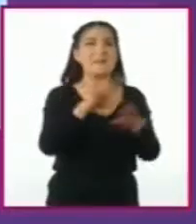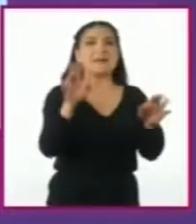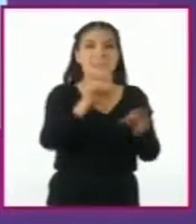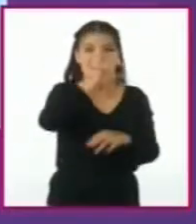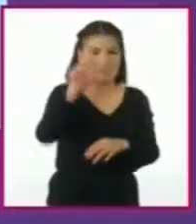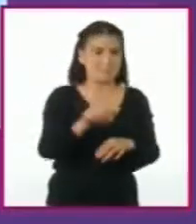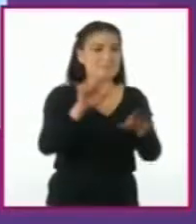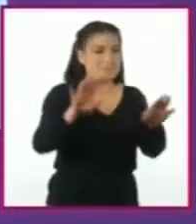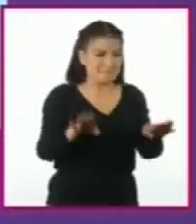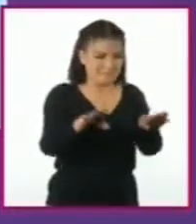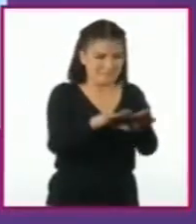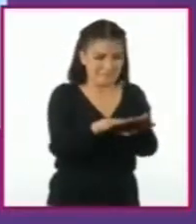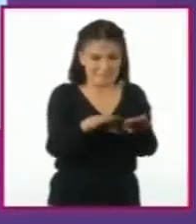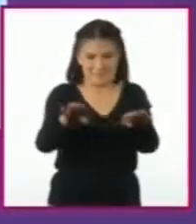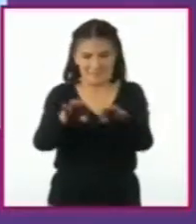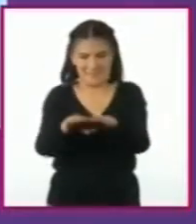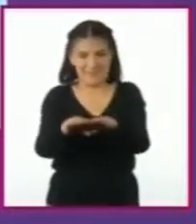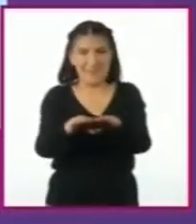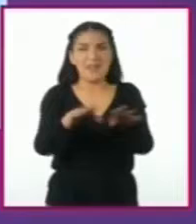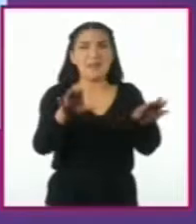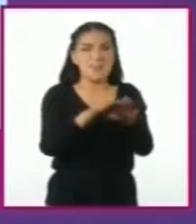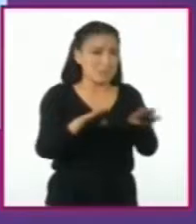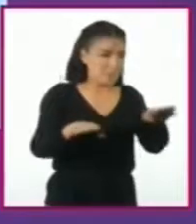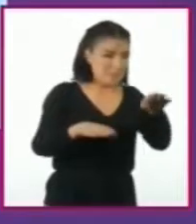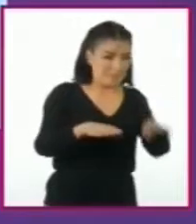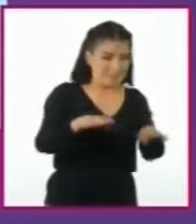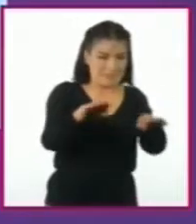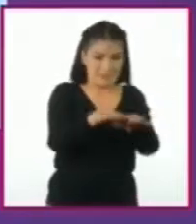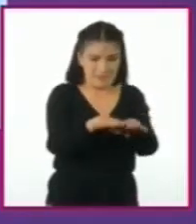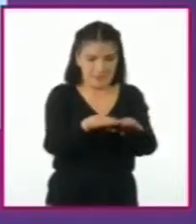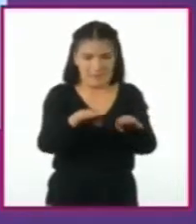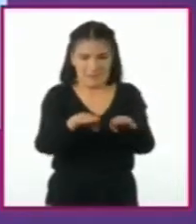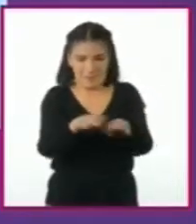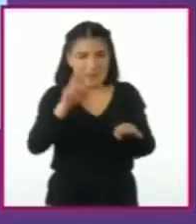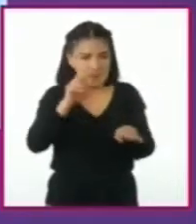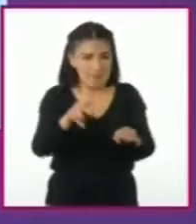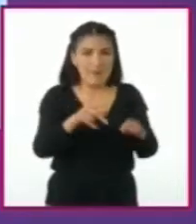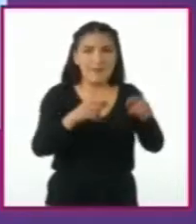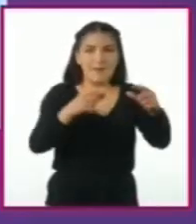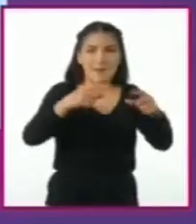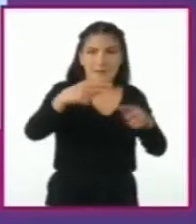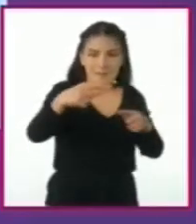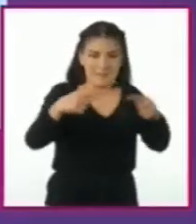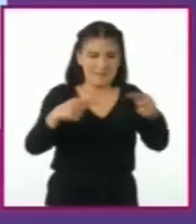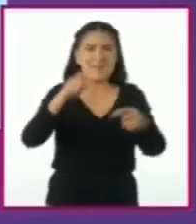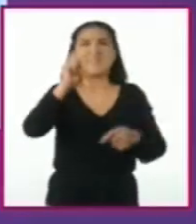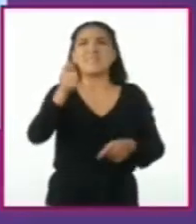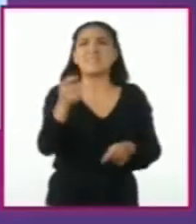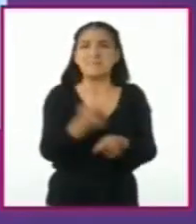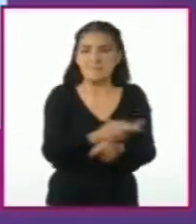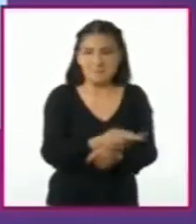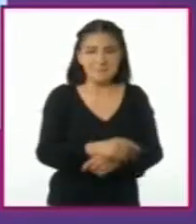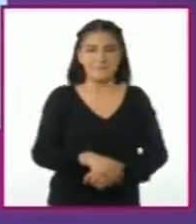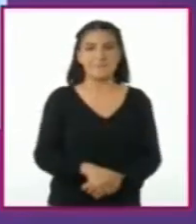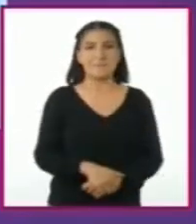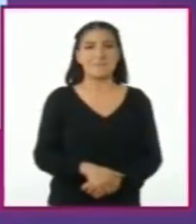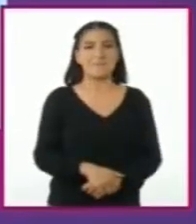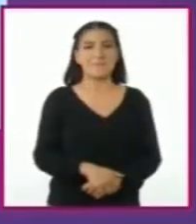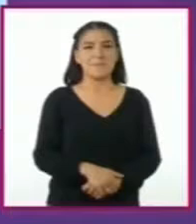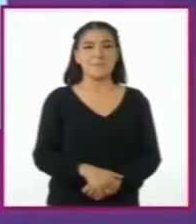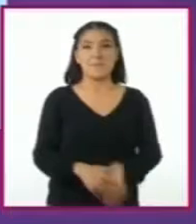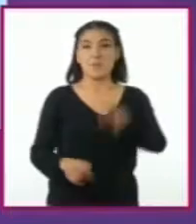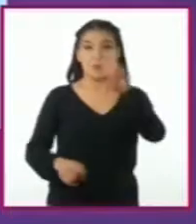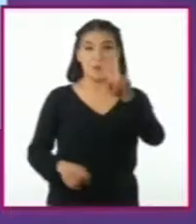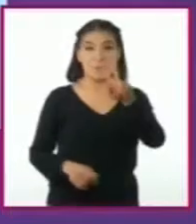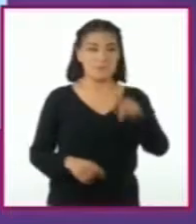un momento y se percata de que si las coloca alineadas por un vértice, pasa lo siguiente. 2 de las